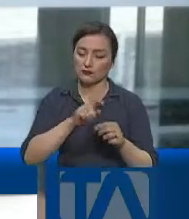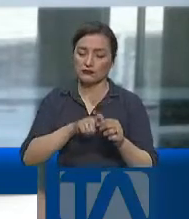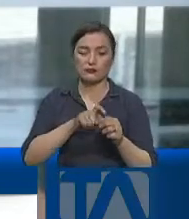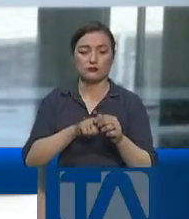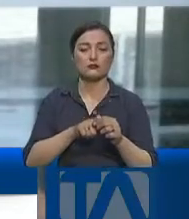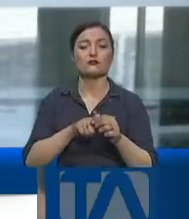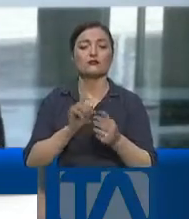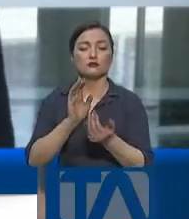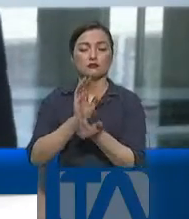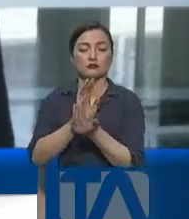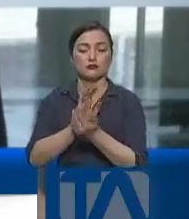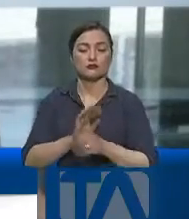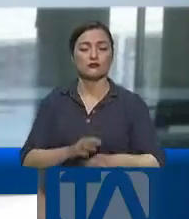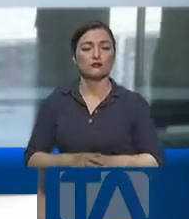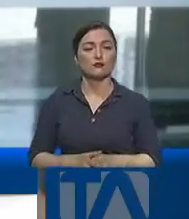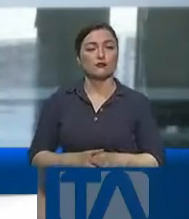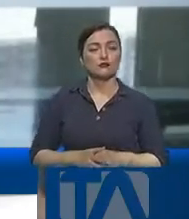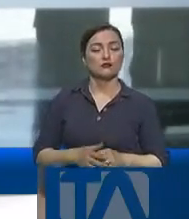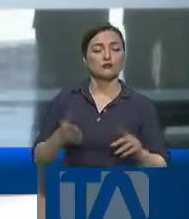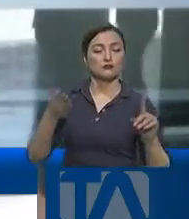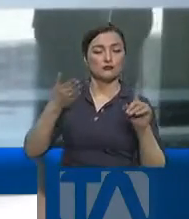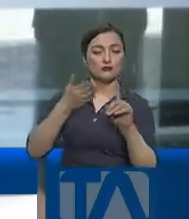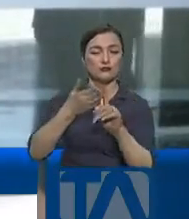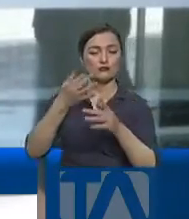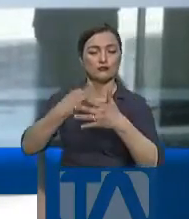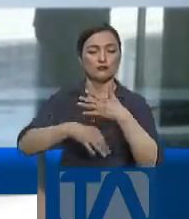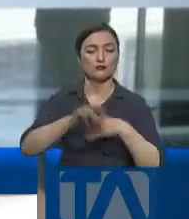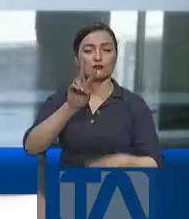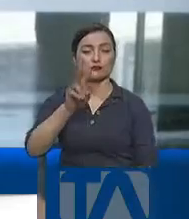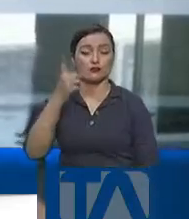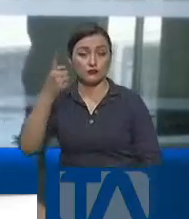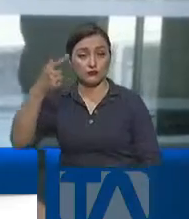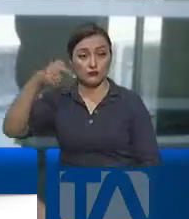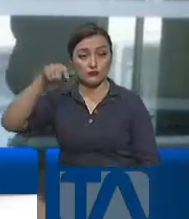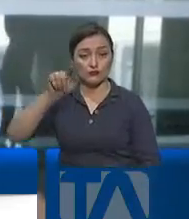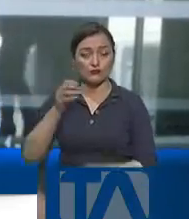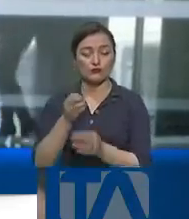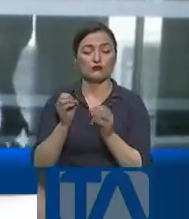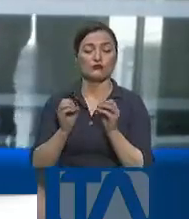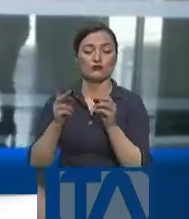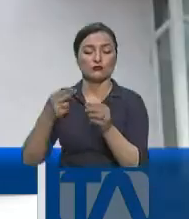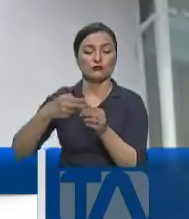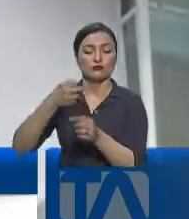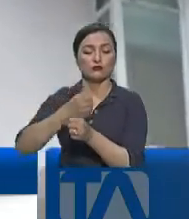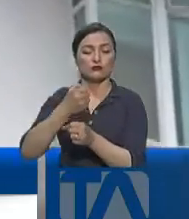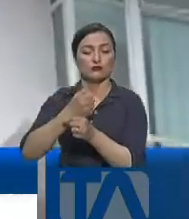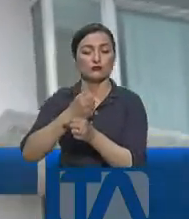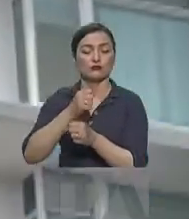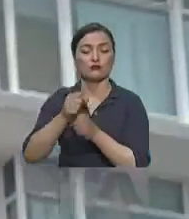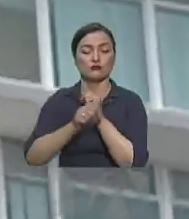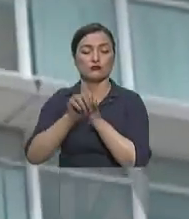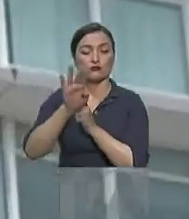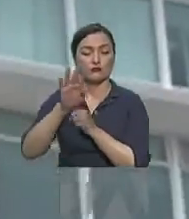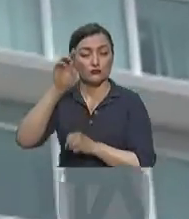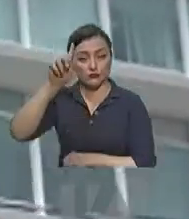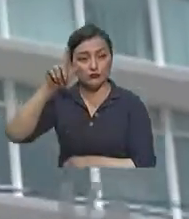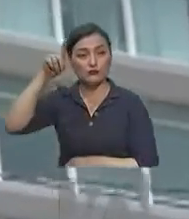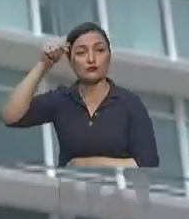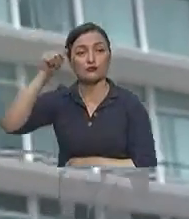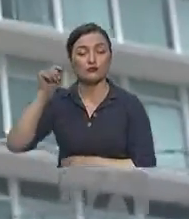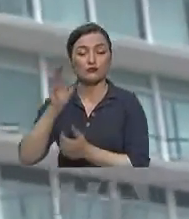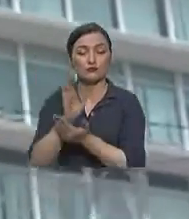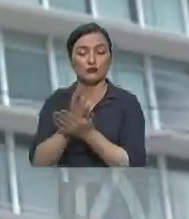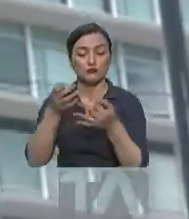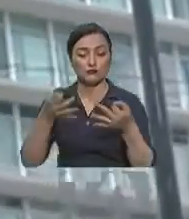la seguridad social la meta final es de 2 millones nuevos de empleos en los 4 años de gobierno esto lo confirman también las cifras del